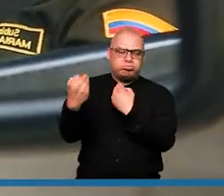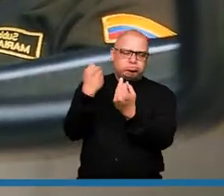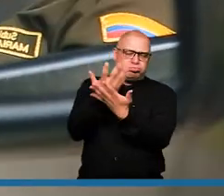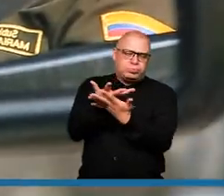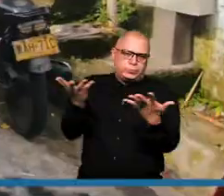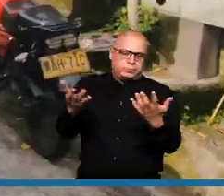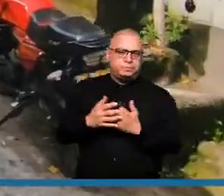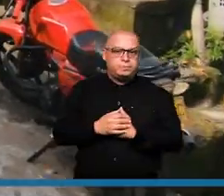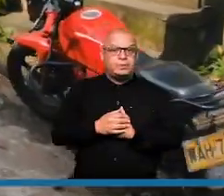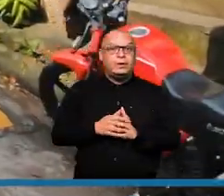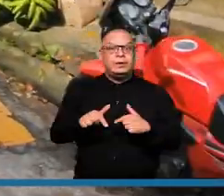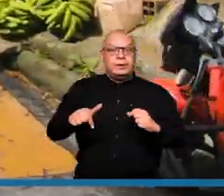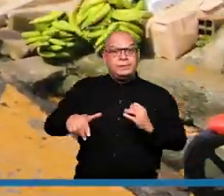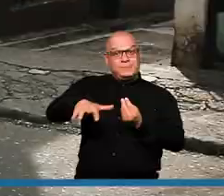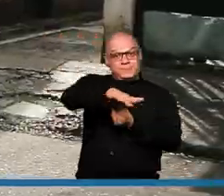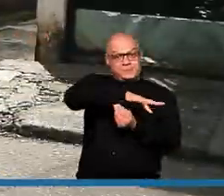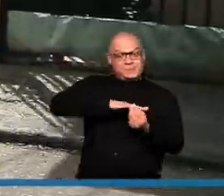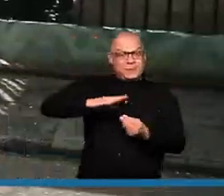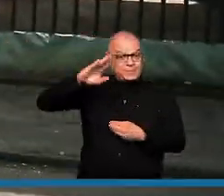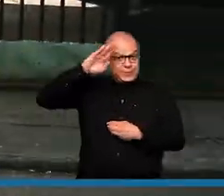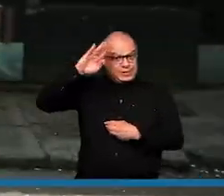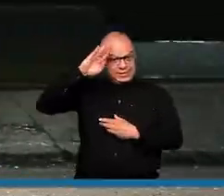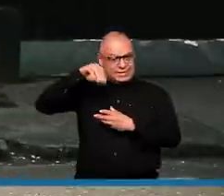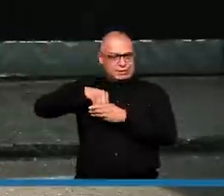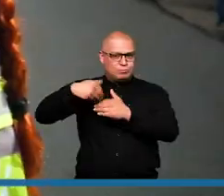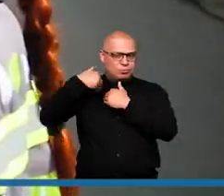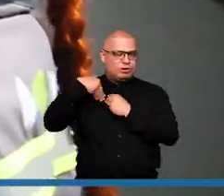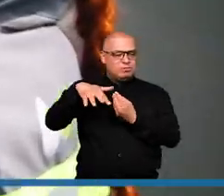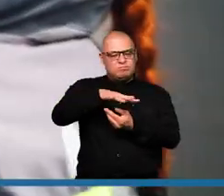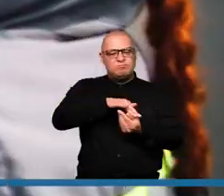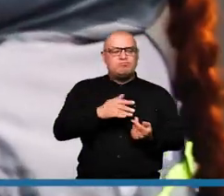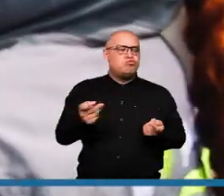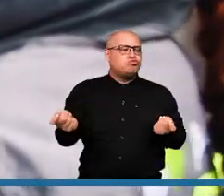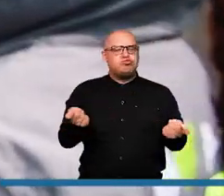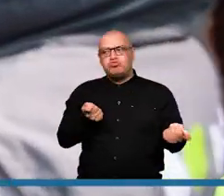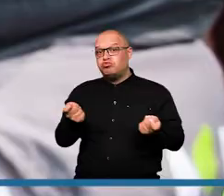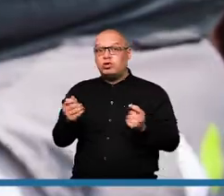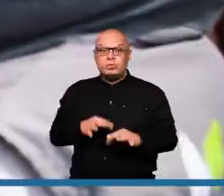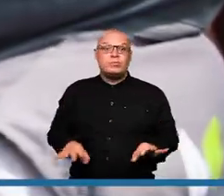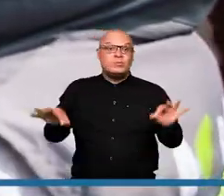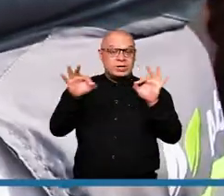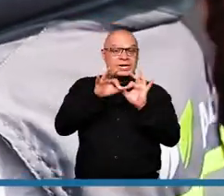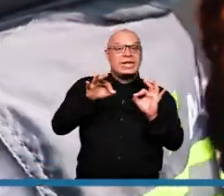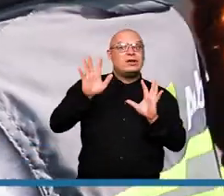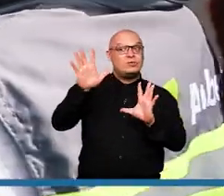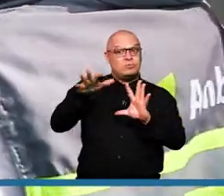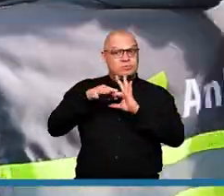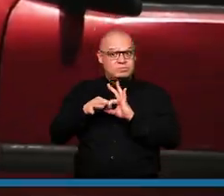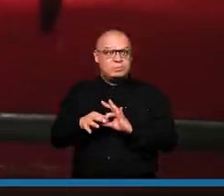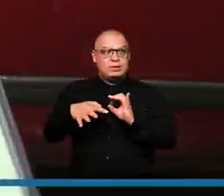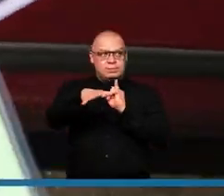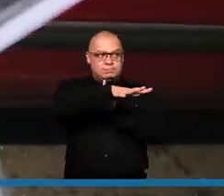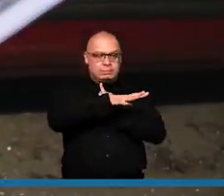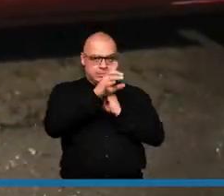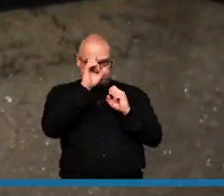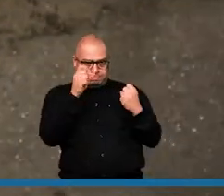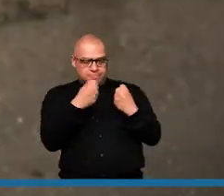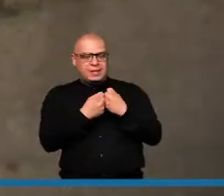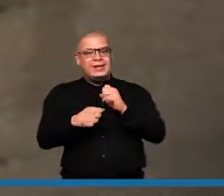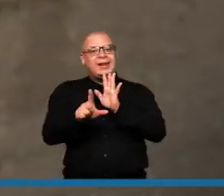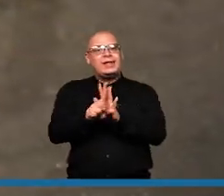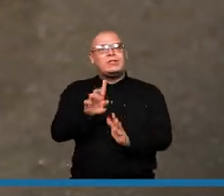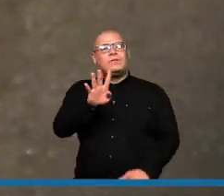La Policía Ambiental Ecológica del Área Metropolitana hace un trabajo articulado con la Autoridad Ambiental bajo la